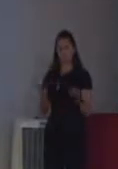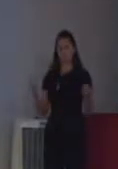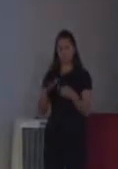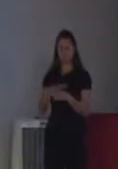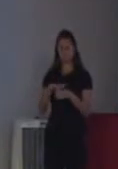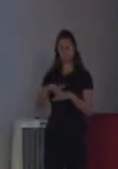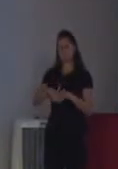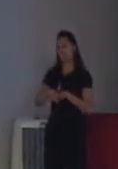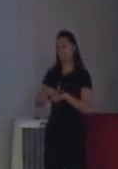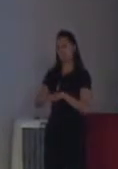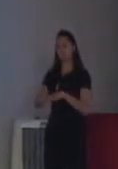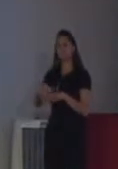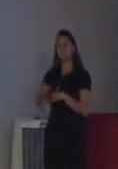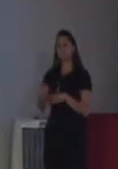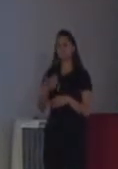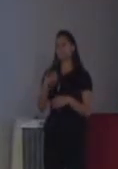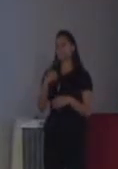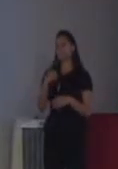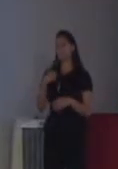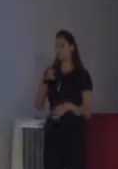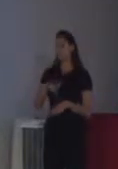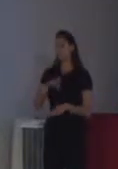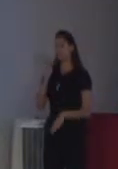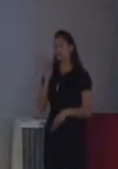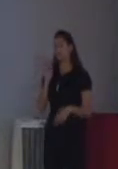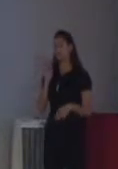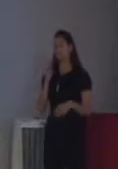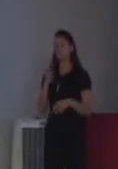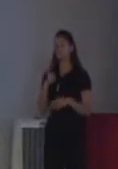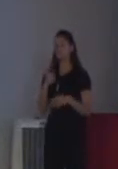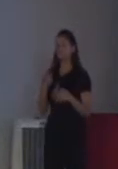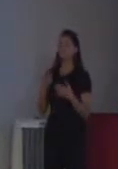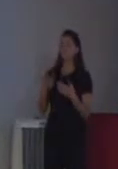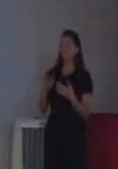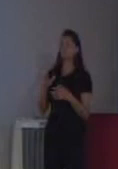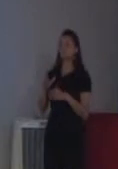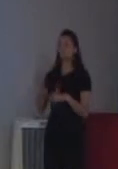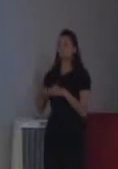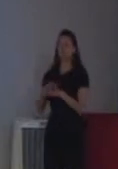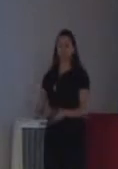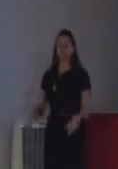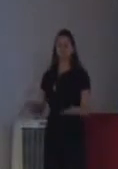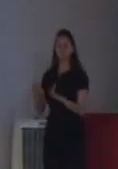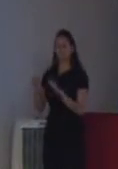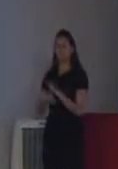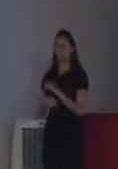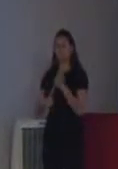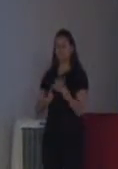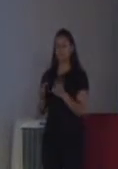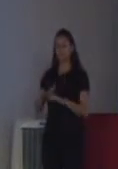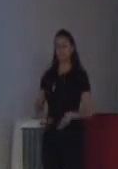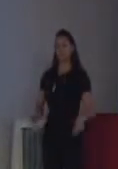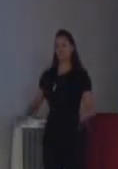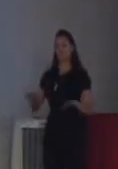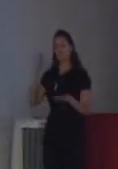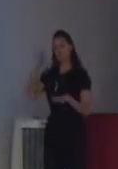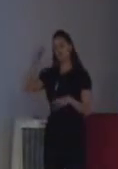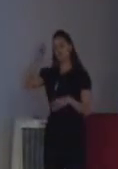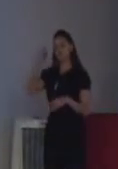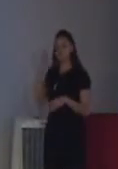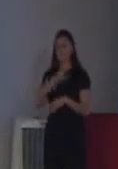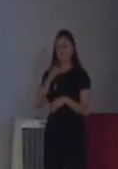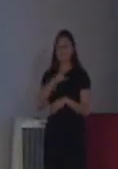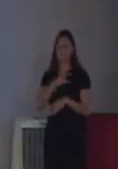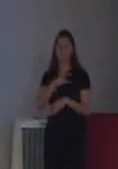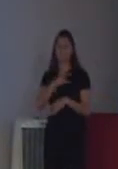cosas, me tocó, digamos, instalarme, digamos, como sujeto en otro espacio bastante complejo que era el ámbito académico y universitario, que